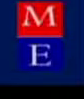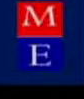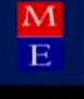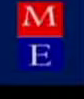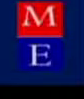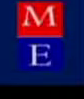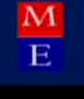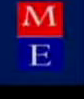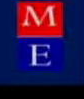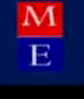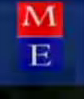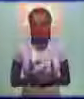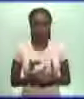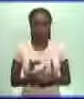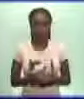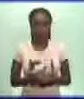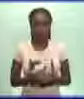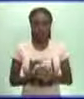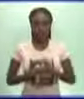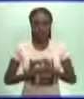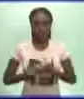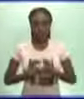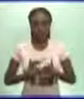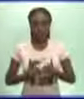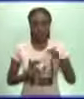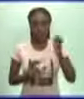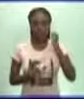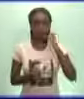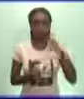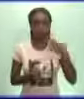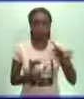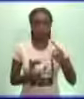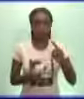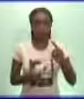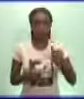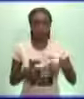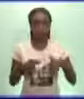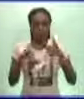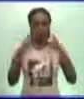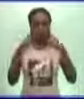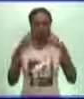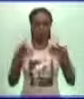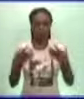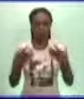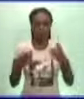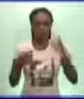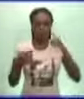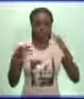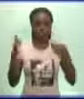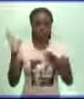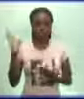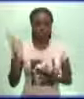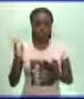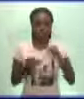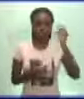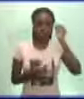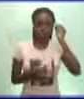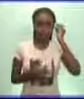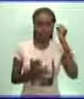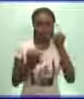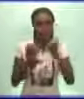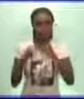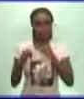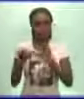La literatura también, entre otras ventajas que nos ofrece, está que es un medio de conocimiento,